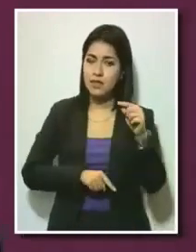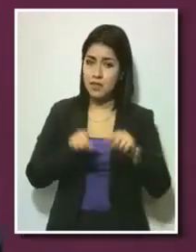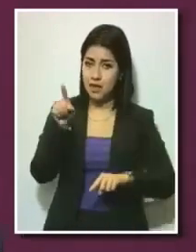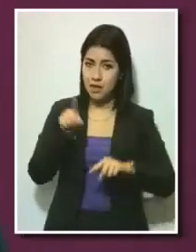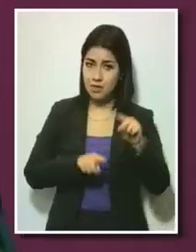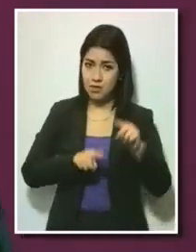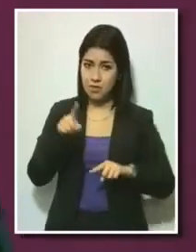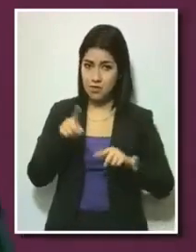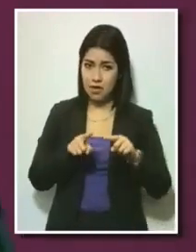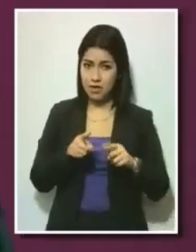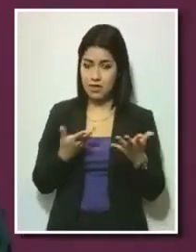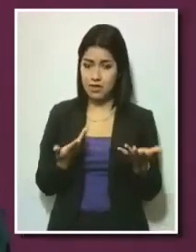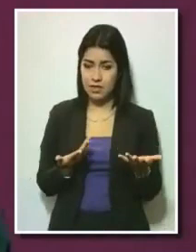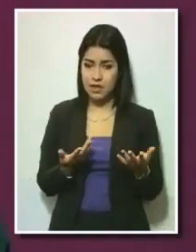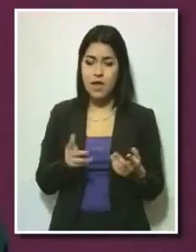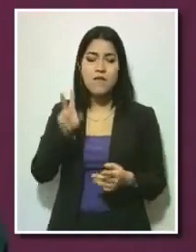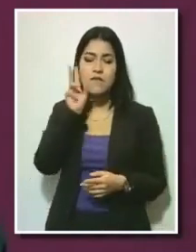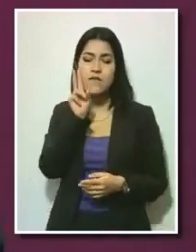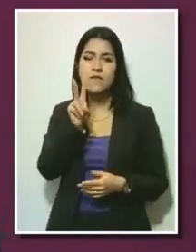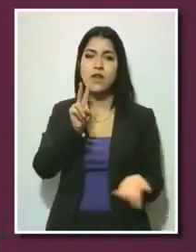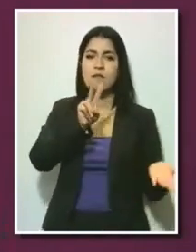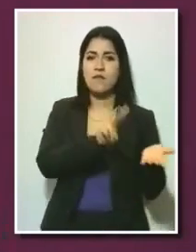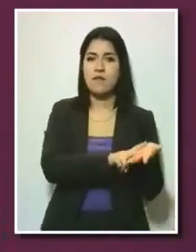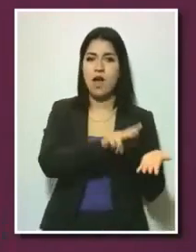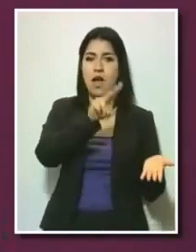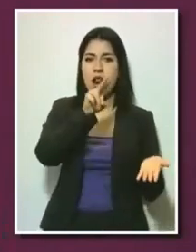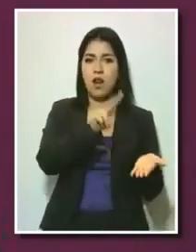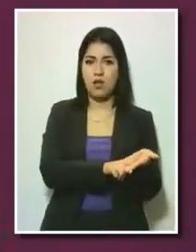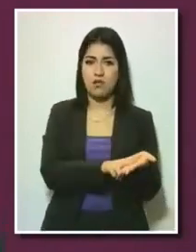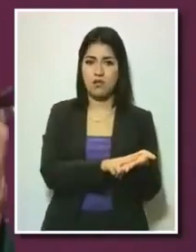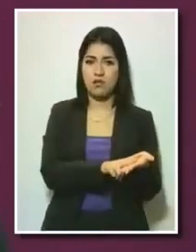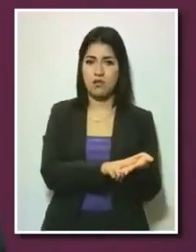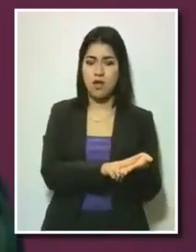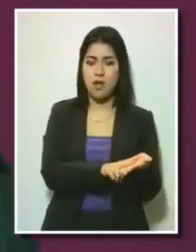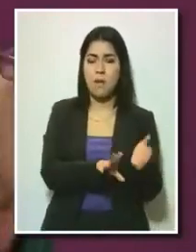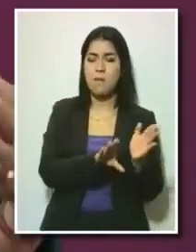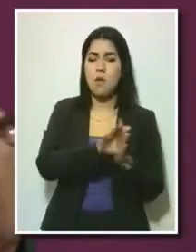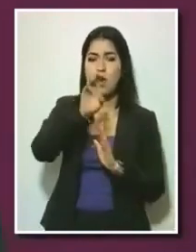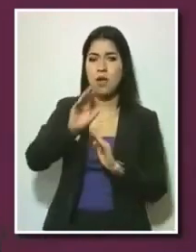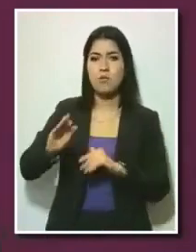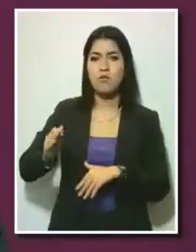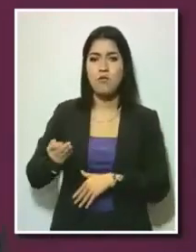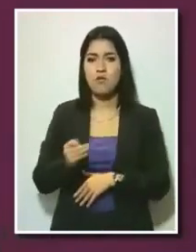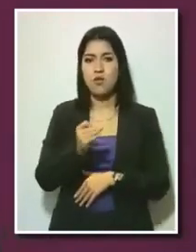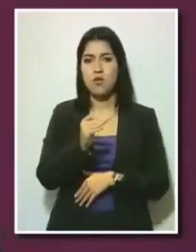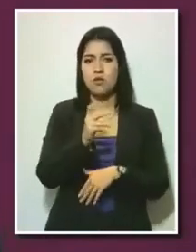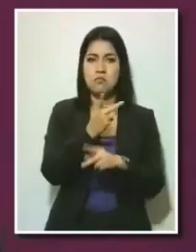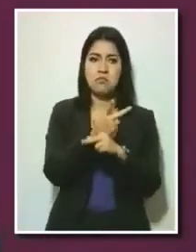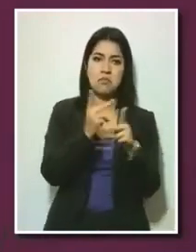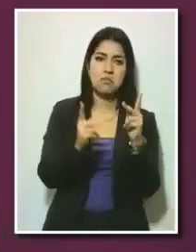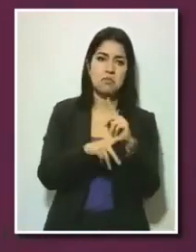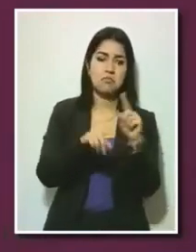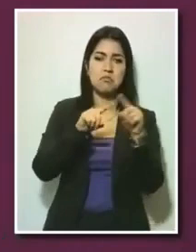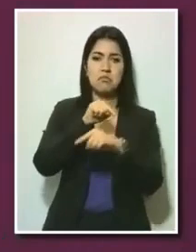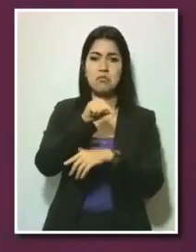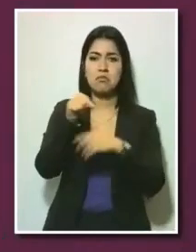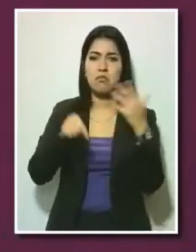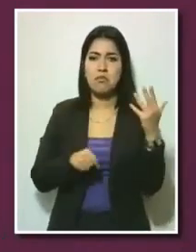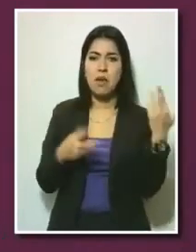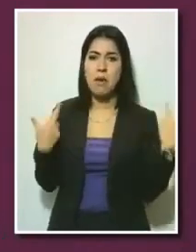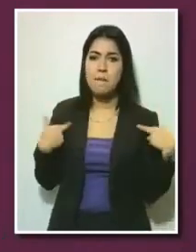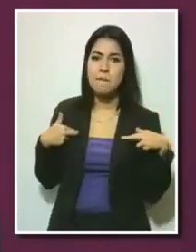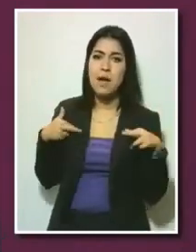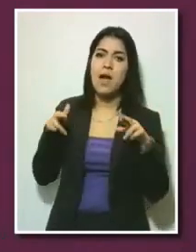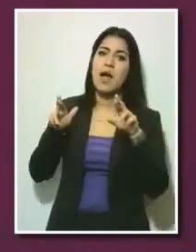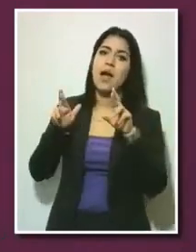el precio de las frutas, los productos y demás. Y el maestro, por